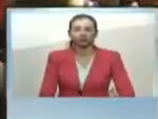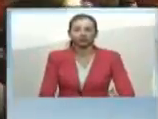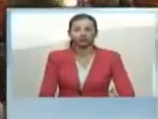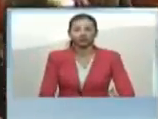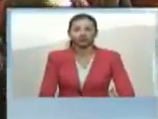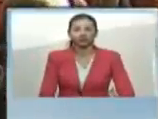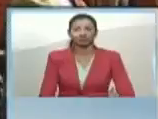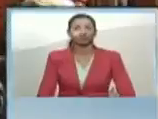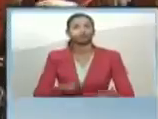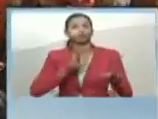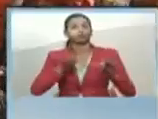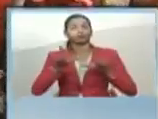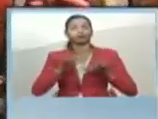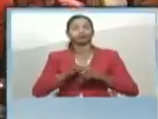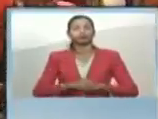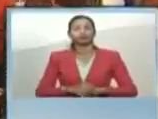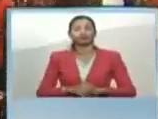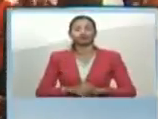Quedan ustedes